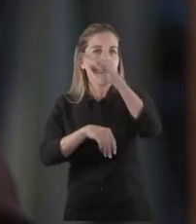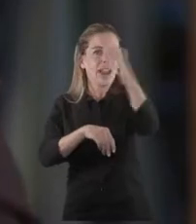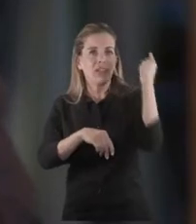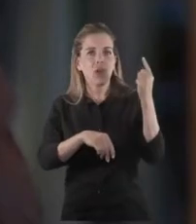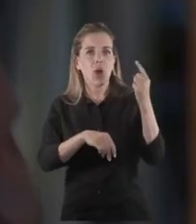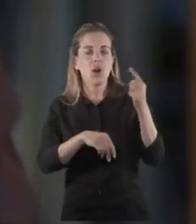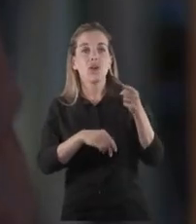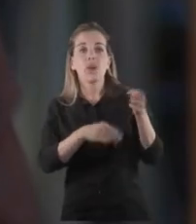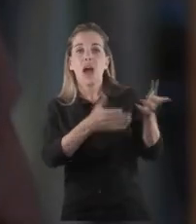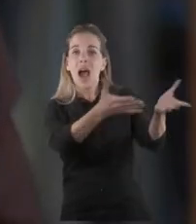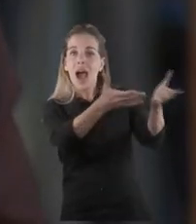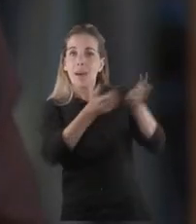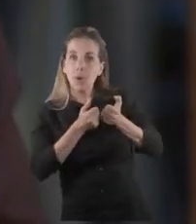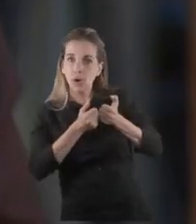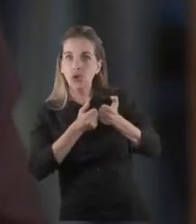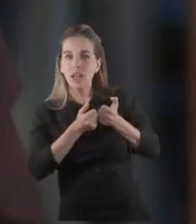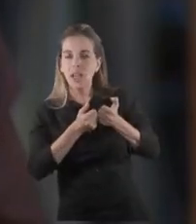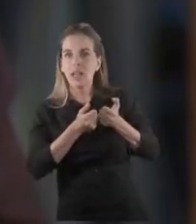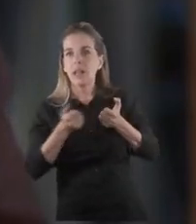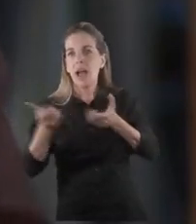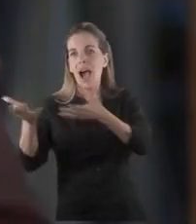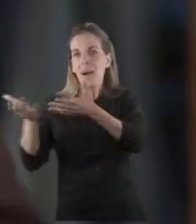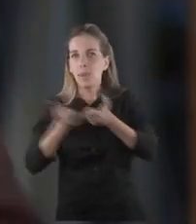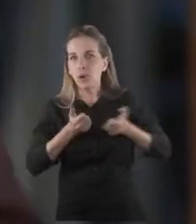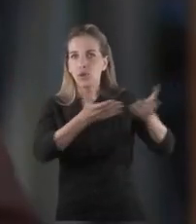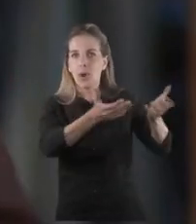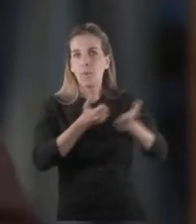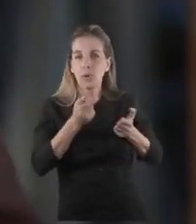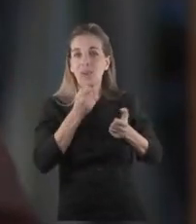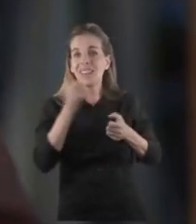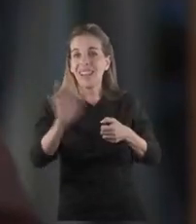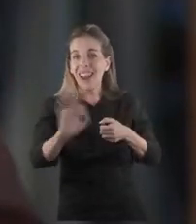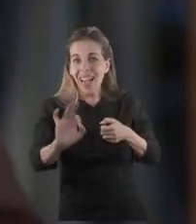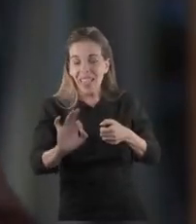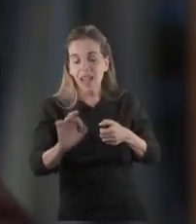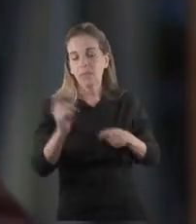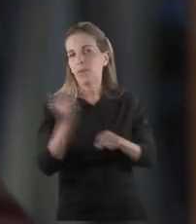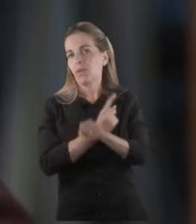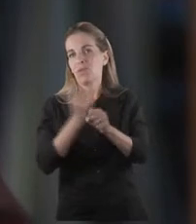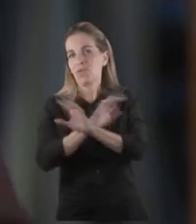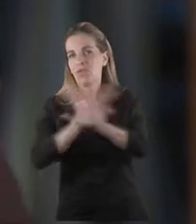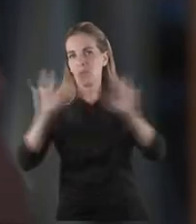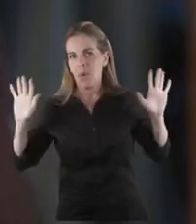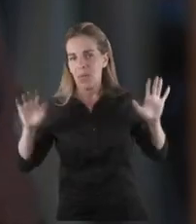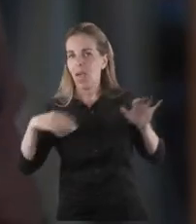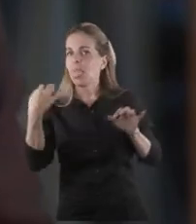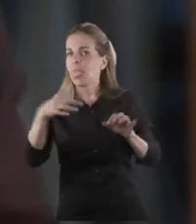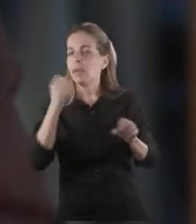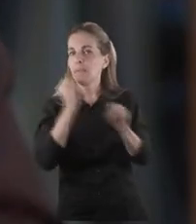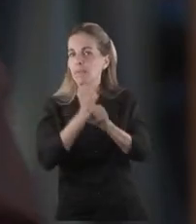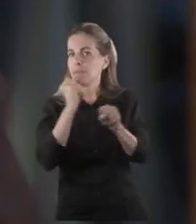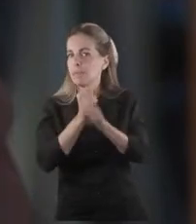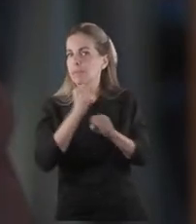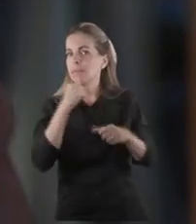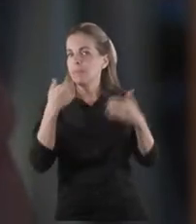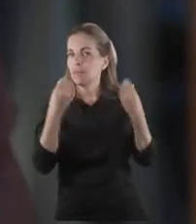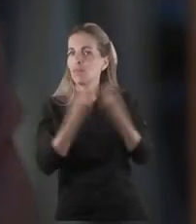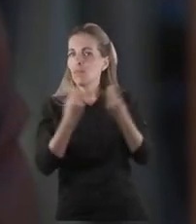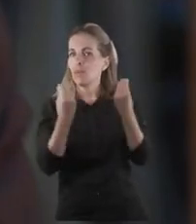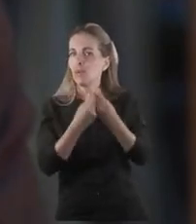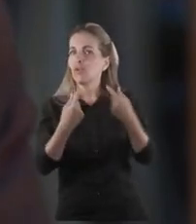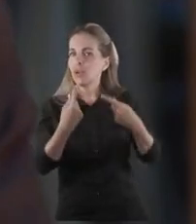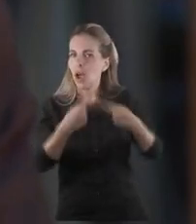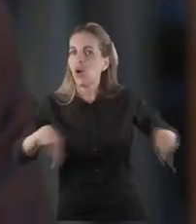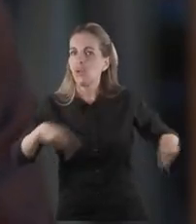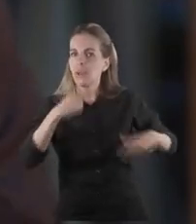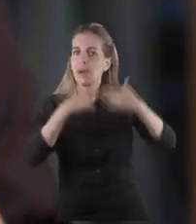herramientas financieras claras para el crecimiento, nada es posible. Tenemos mucho para trabajar, tenemos mucho para seguir